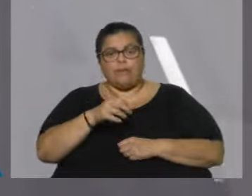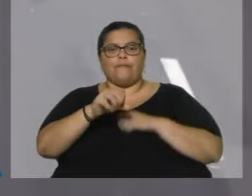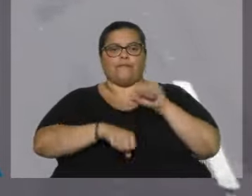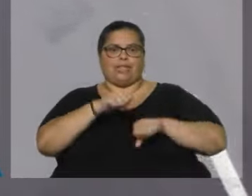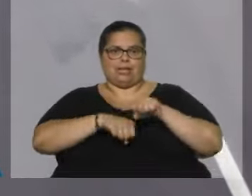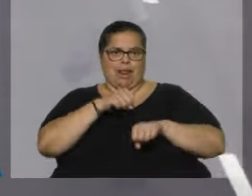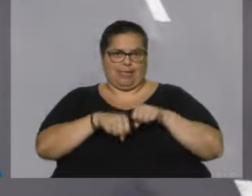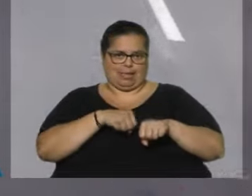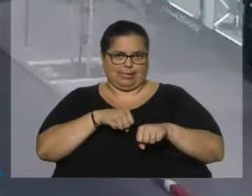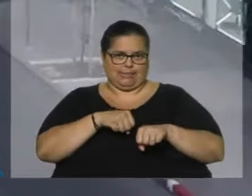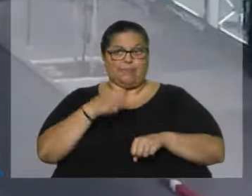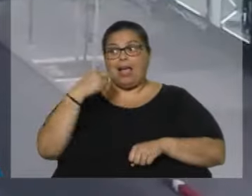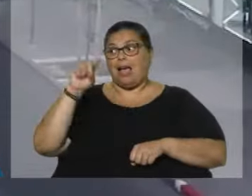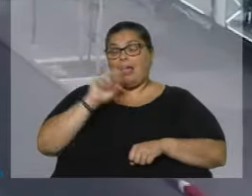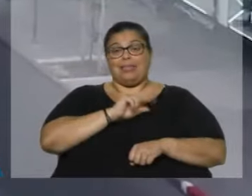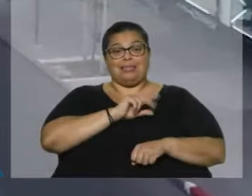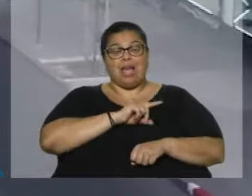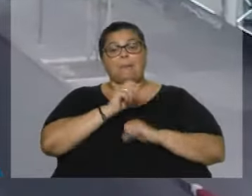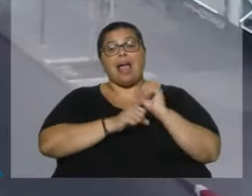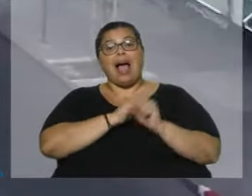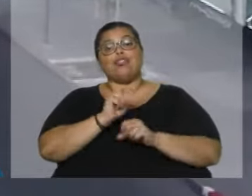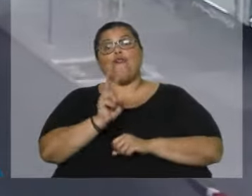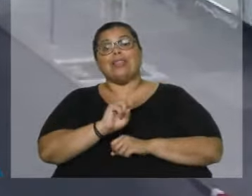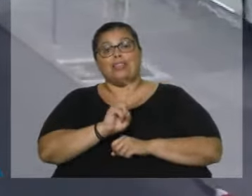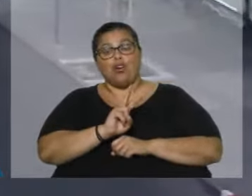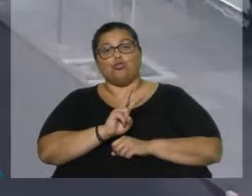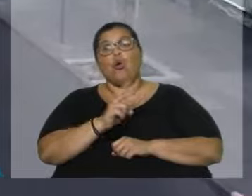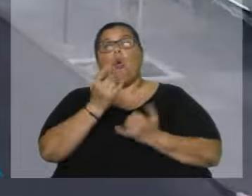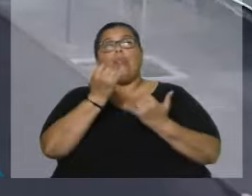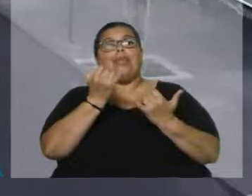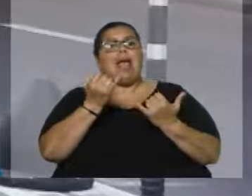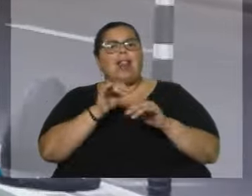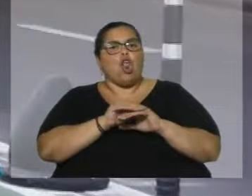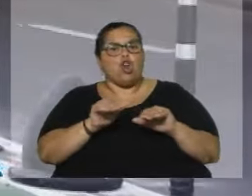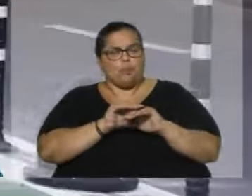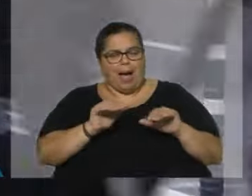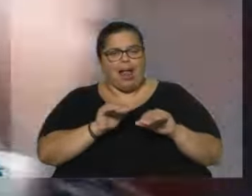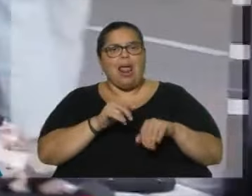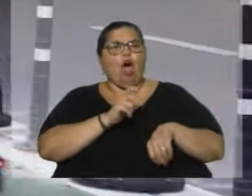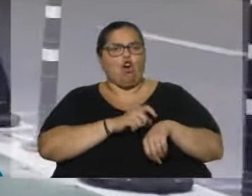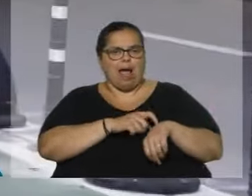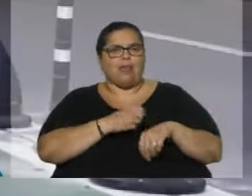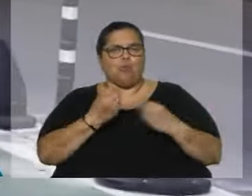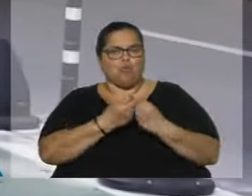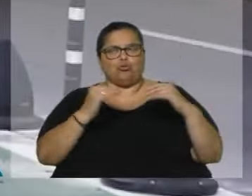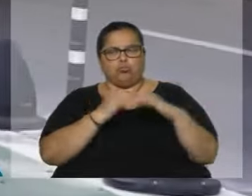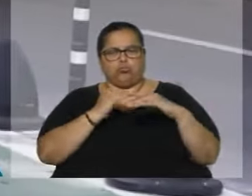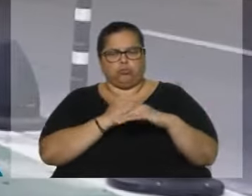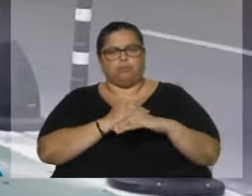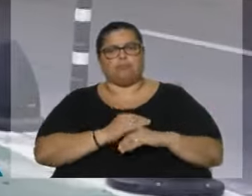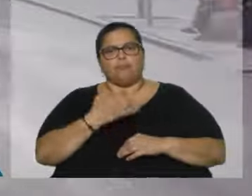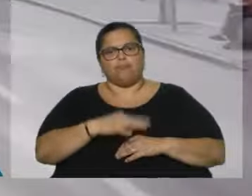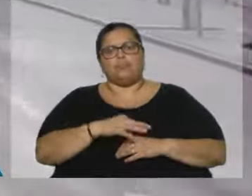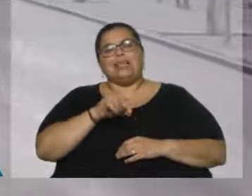en diciembre de 2022 El conteo en horas pico de Un día normal dio 808 bicicletas y vehículos de